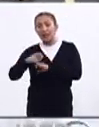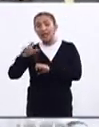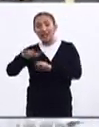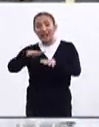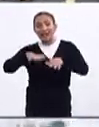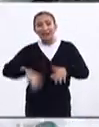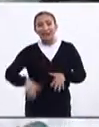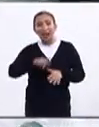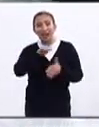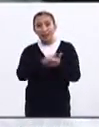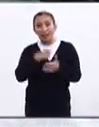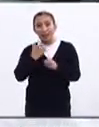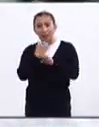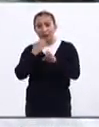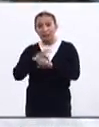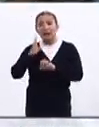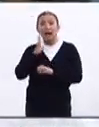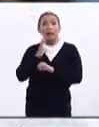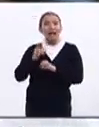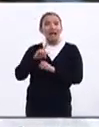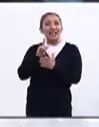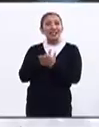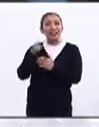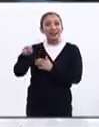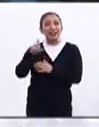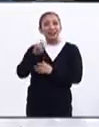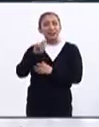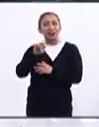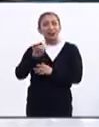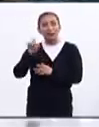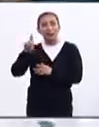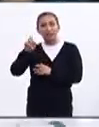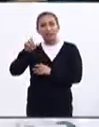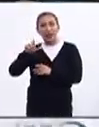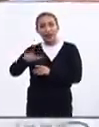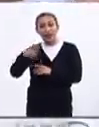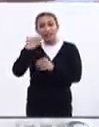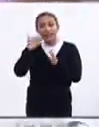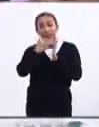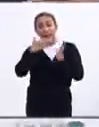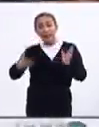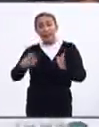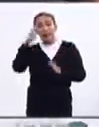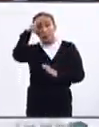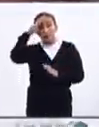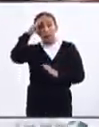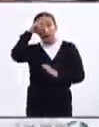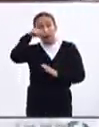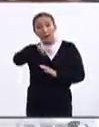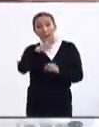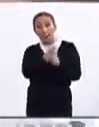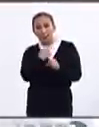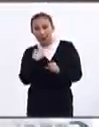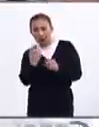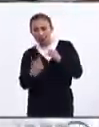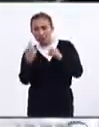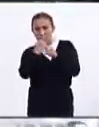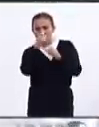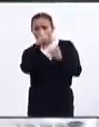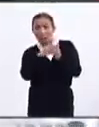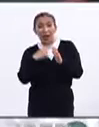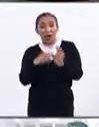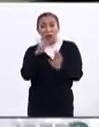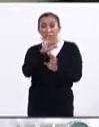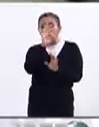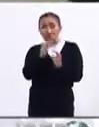asambleas legislativas estatales y la Cámara Legislativa del Distrito Federal. En esta etapa, Jair Bolsonaro encabezaba las encuestas, pero al no alcanzar